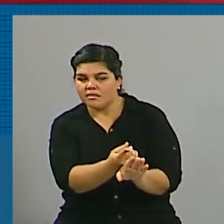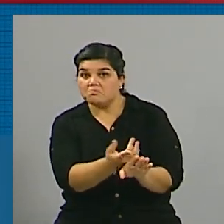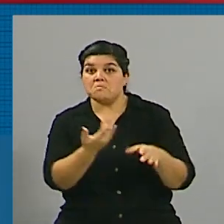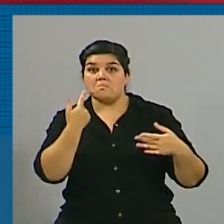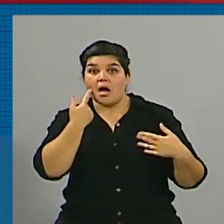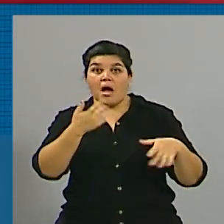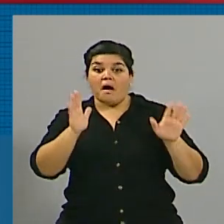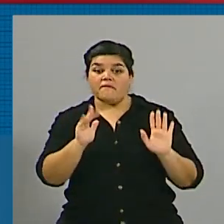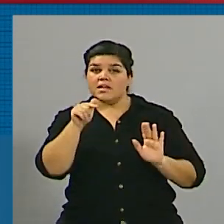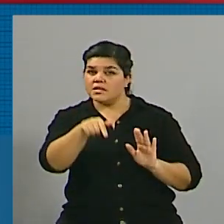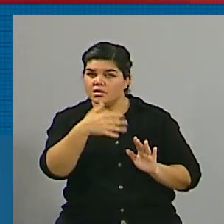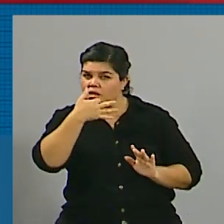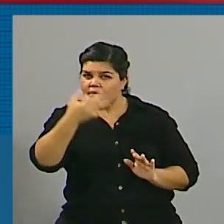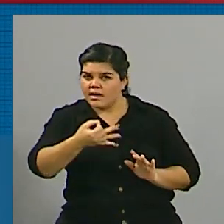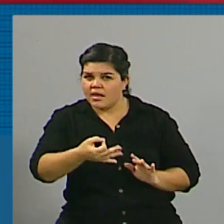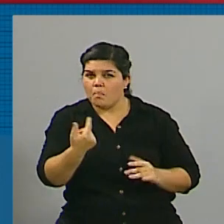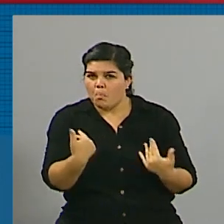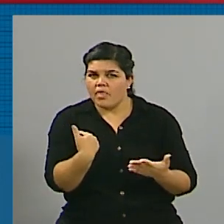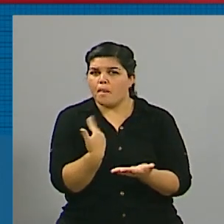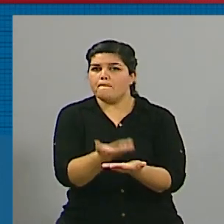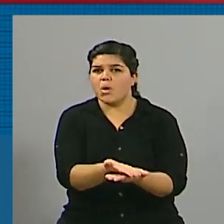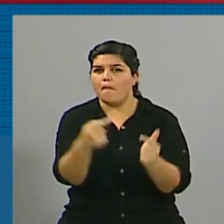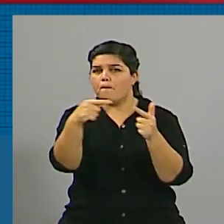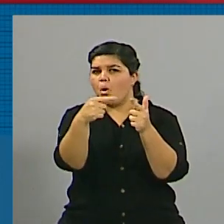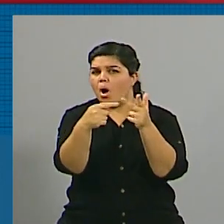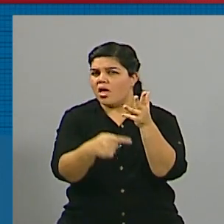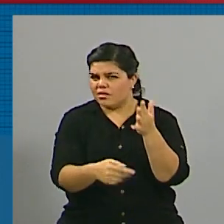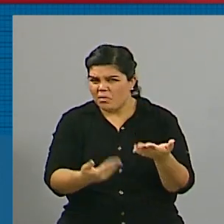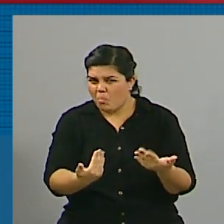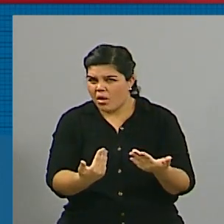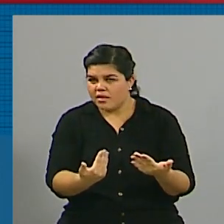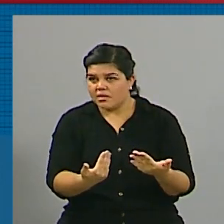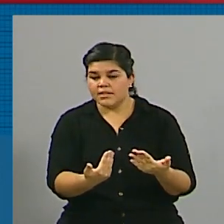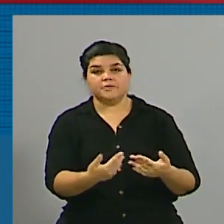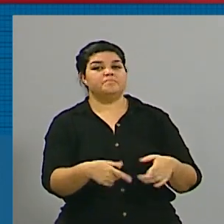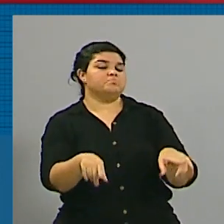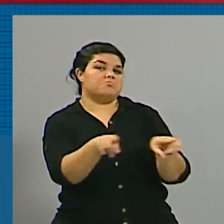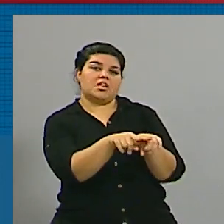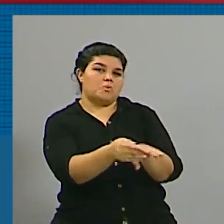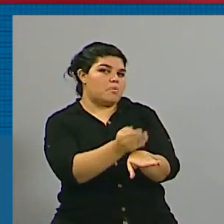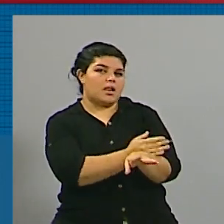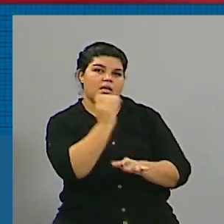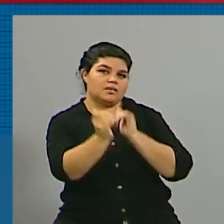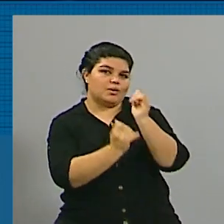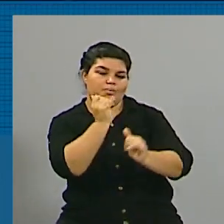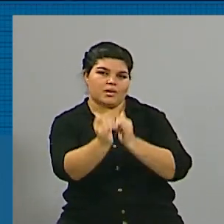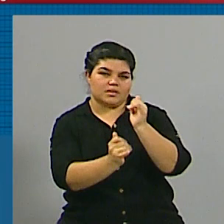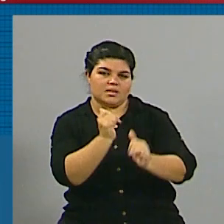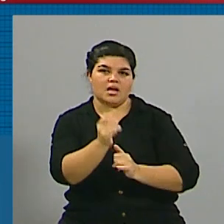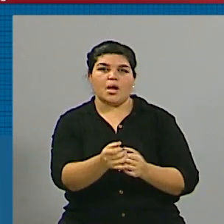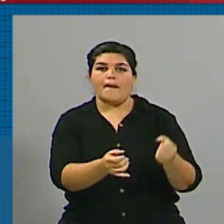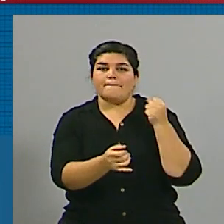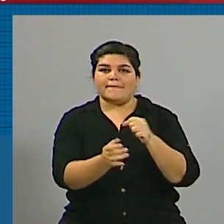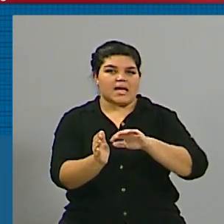por la presidencia? ¿Son viables? Yo, como decía al comienzo, creo que una dolarización,